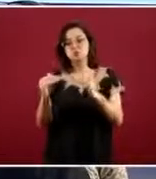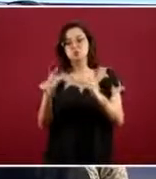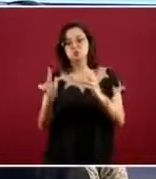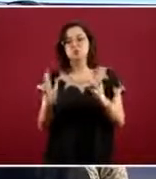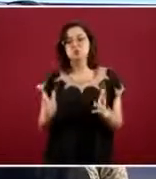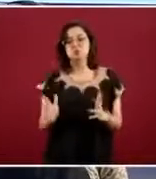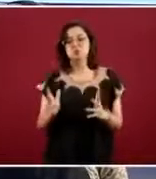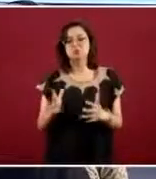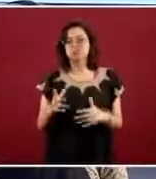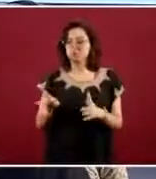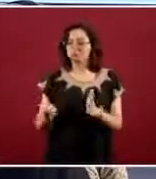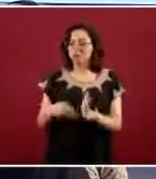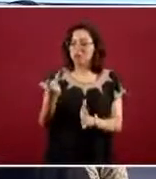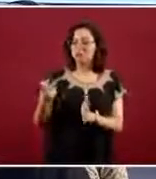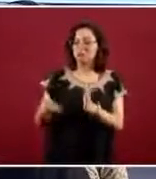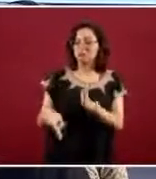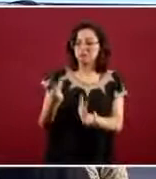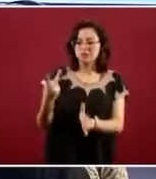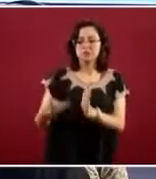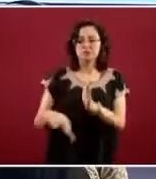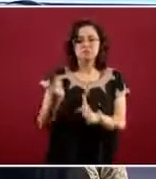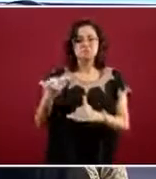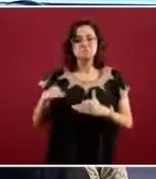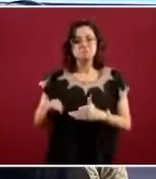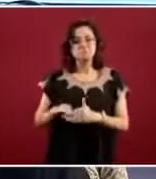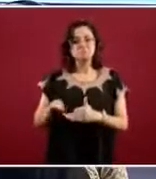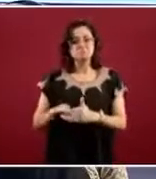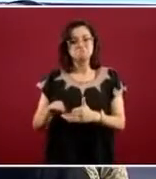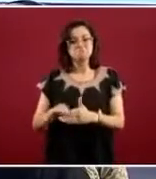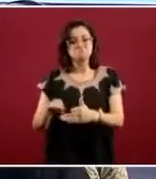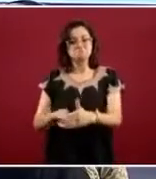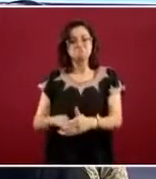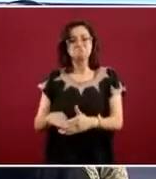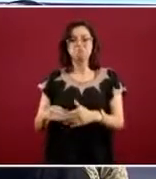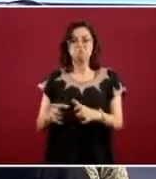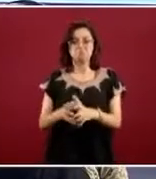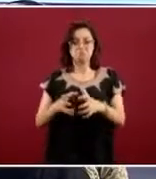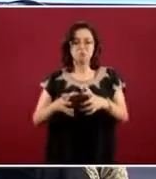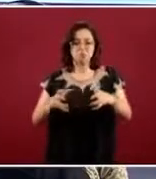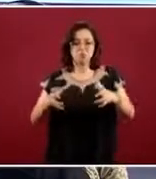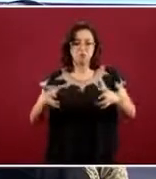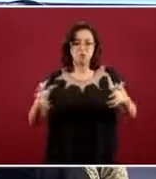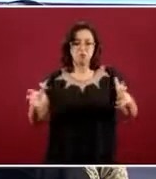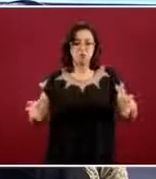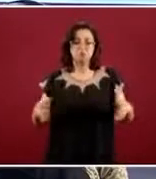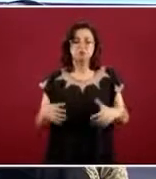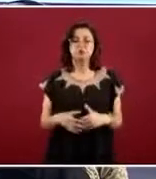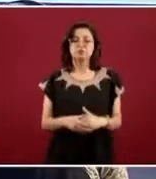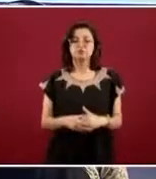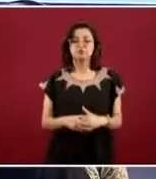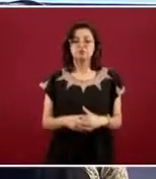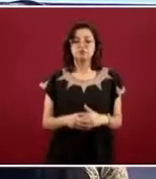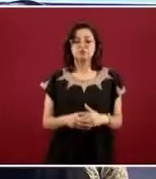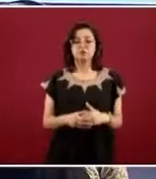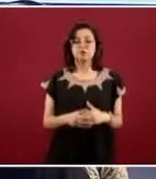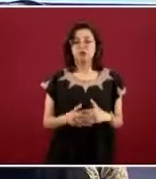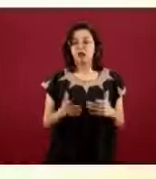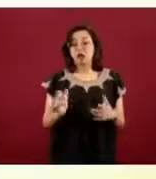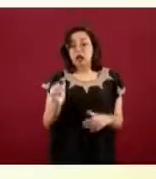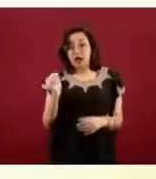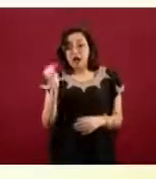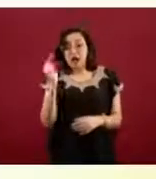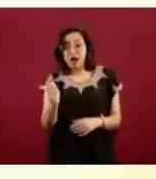tendencia constante en la última semana de cómo se han ido confirmando los casos, sin evidenciarse aún todavía